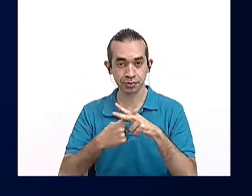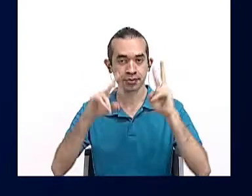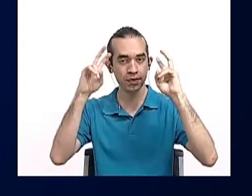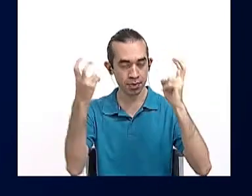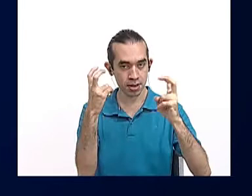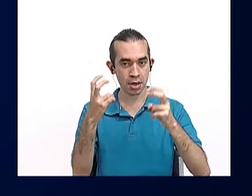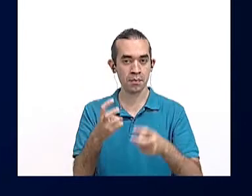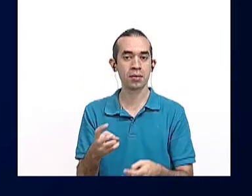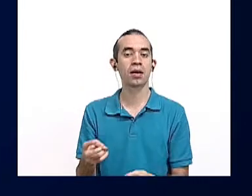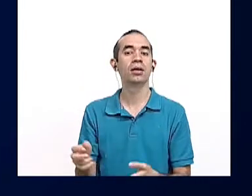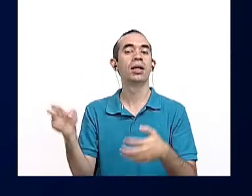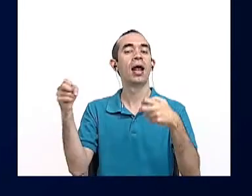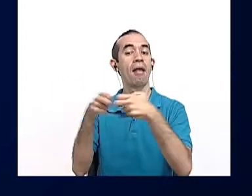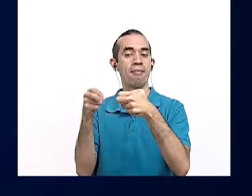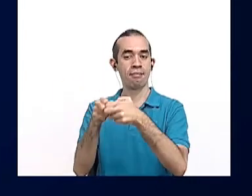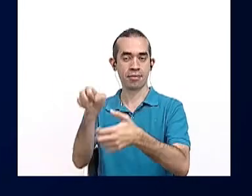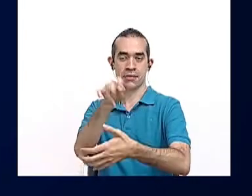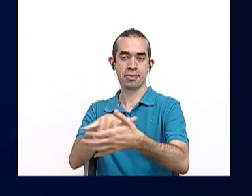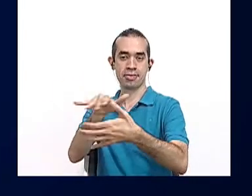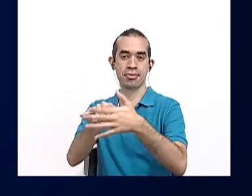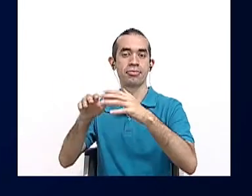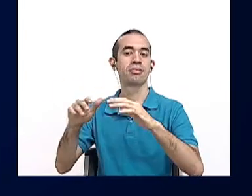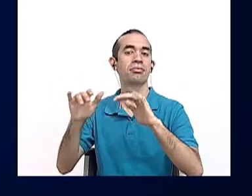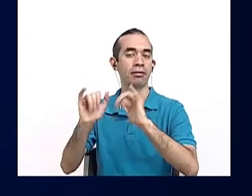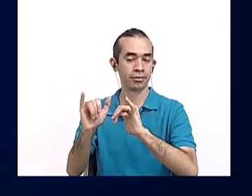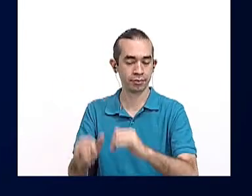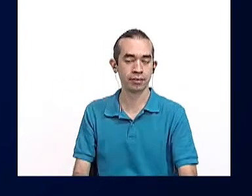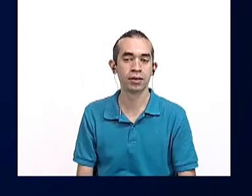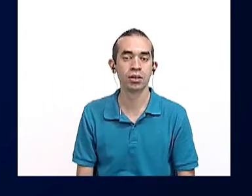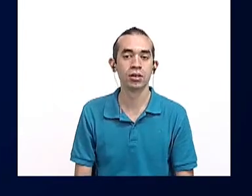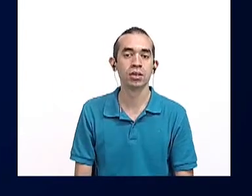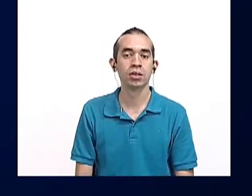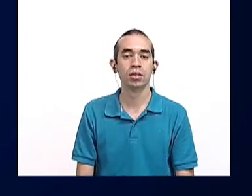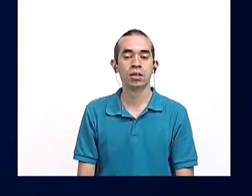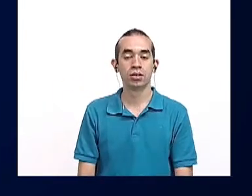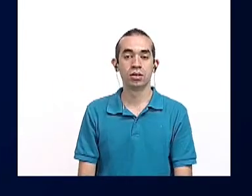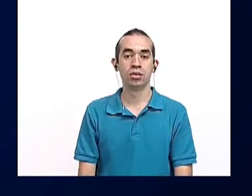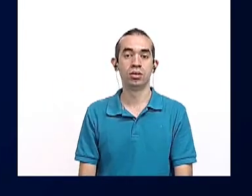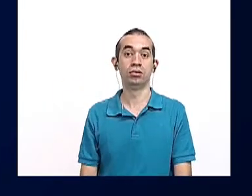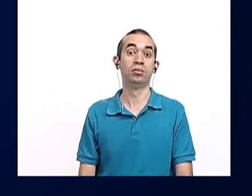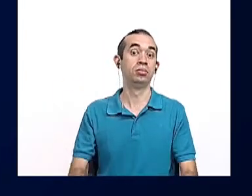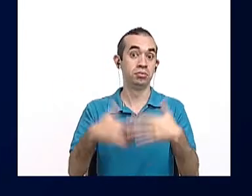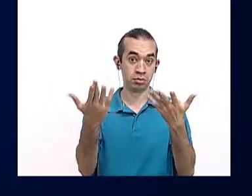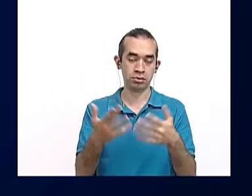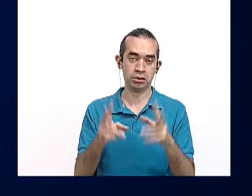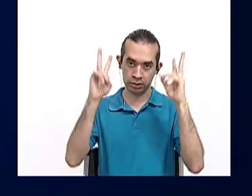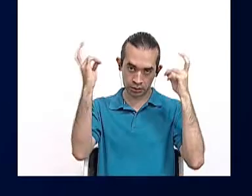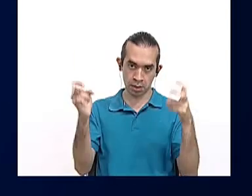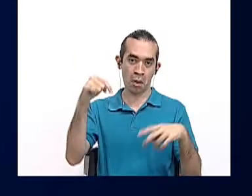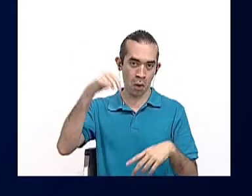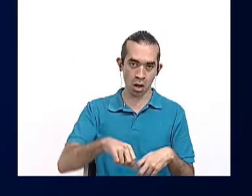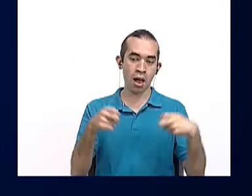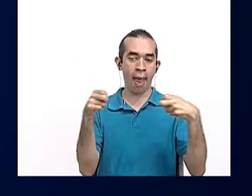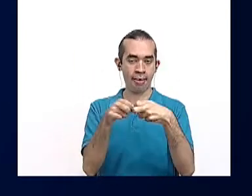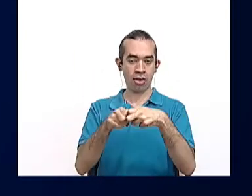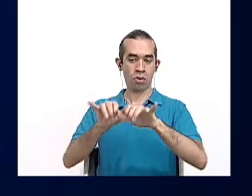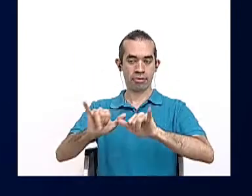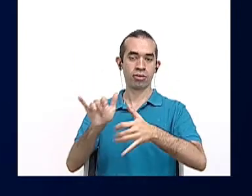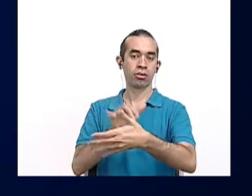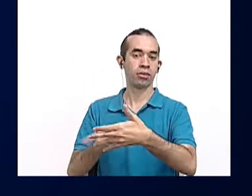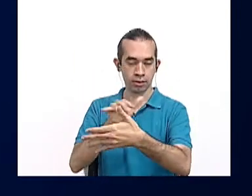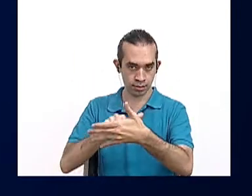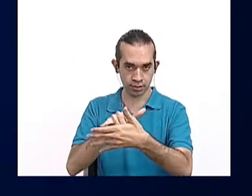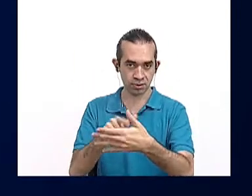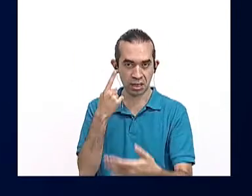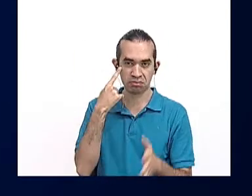de la electrostática. Muy bien, vamos a continuar entonces hablando de la electrostática, como ustedes ya evidenciaron en